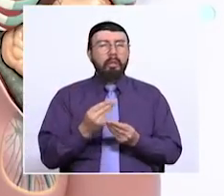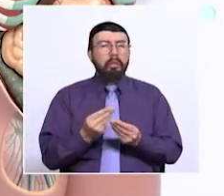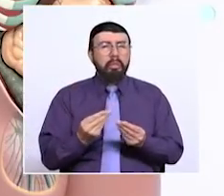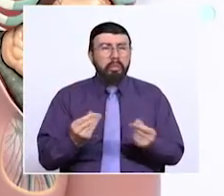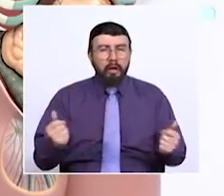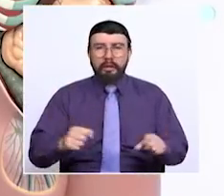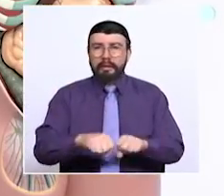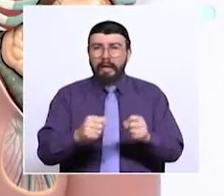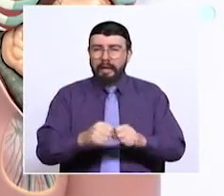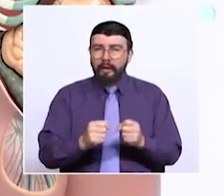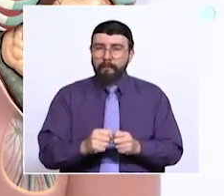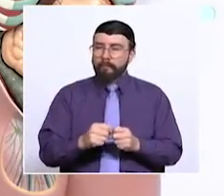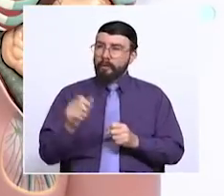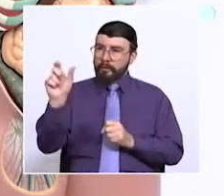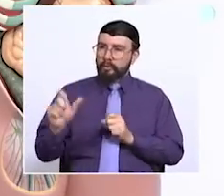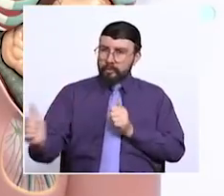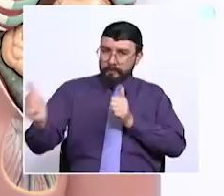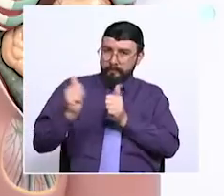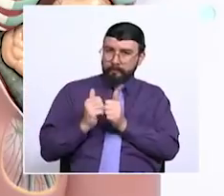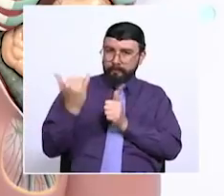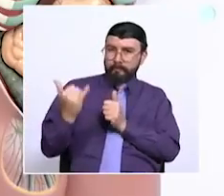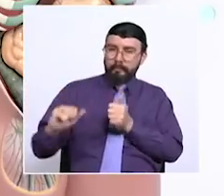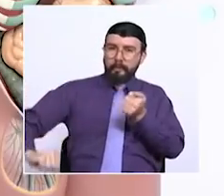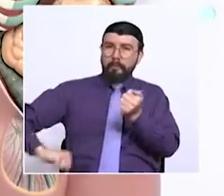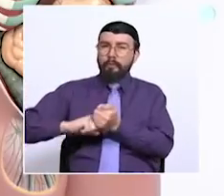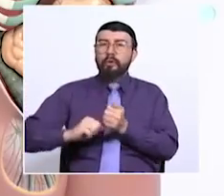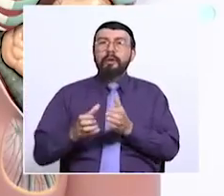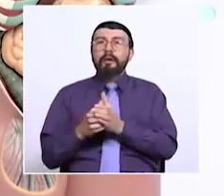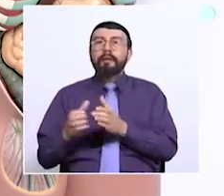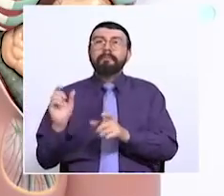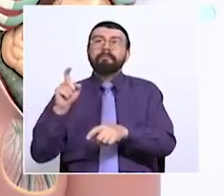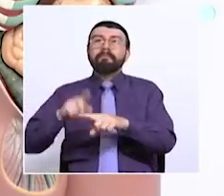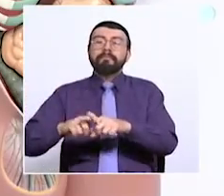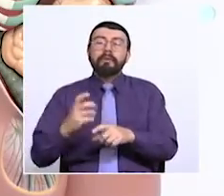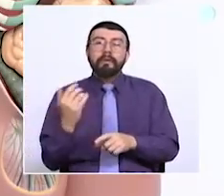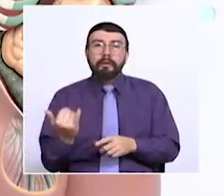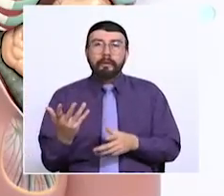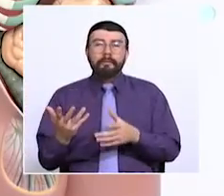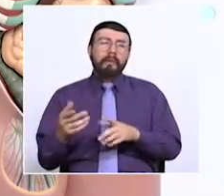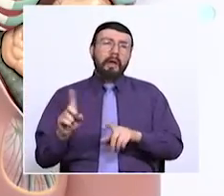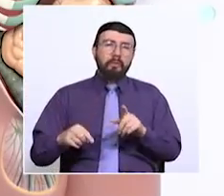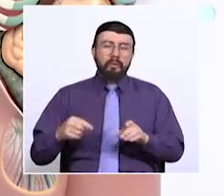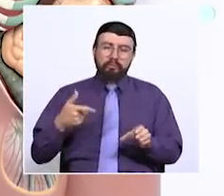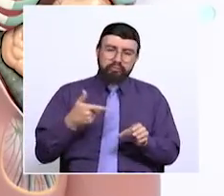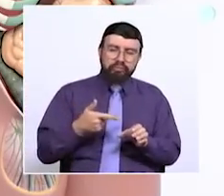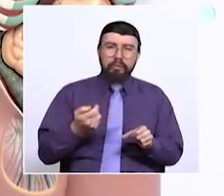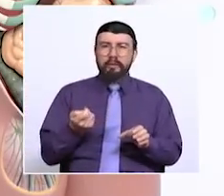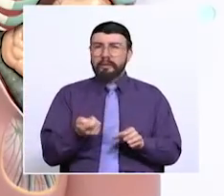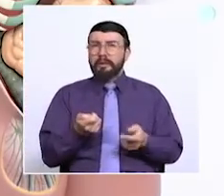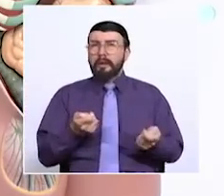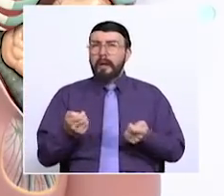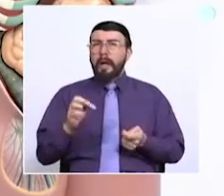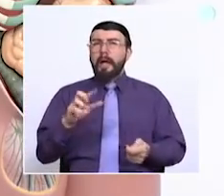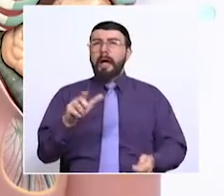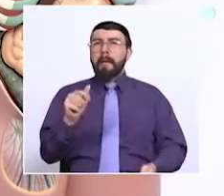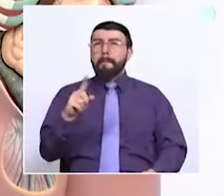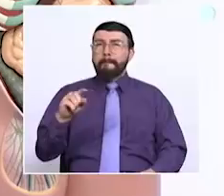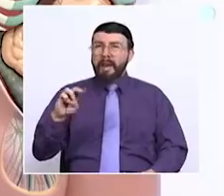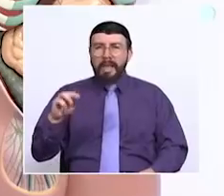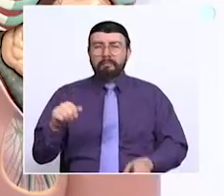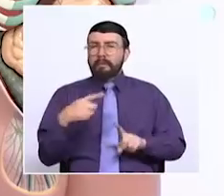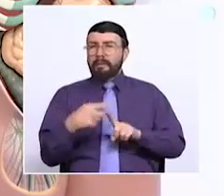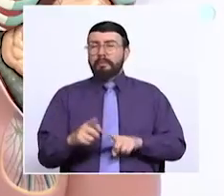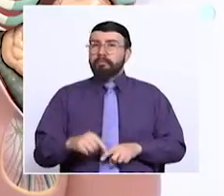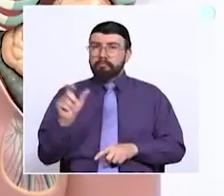persona que me apoya en la consulta en el Parque de la Salud cuando hago ozono y plasma y demás, y es una persona que se dedicó a investigar, a